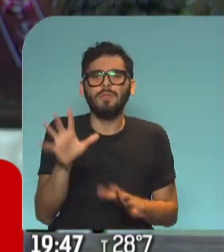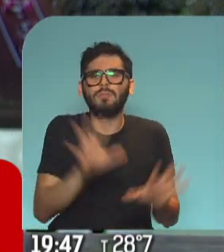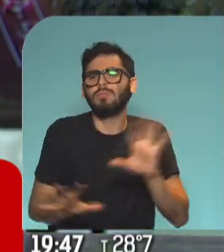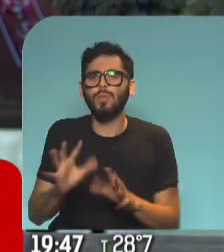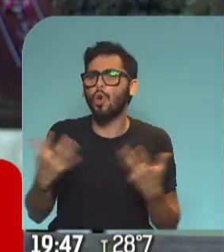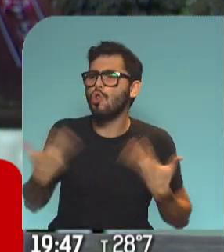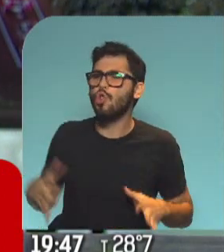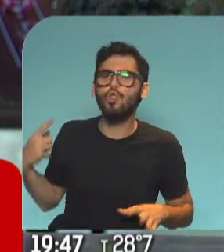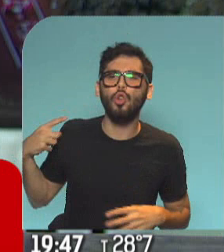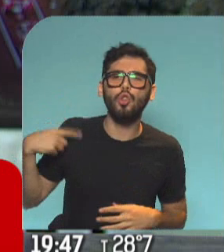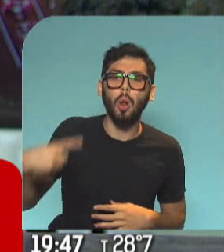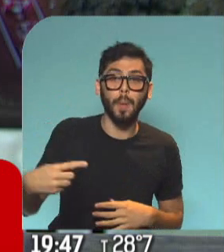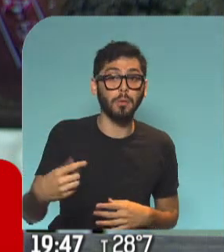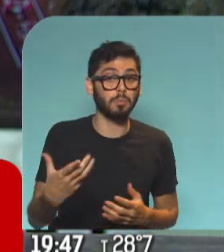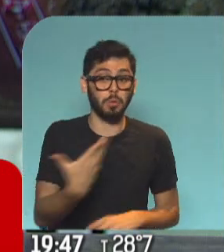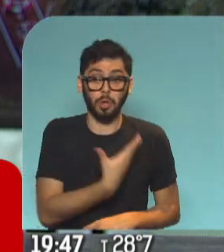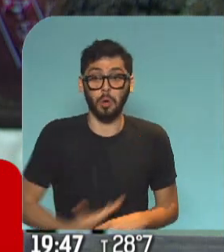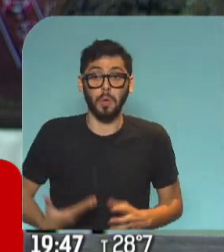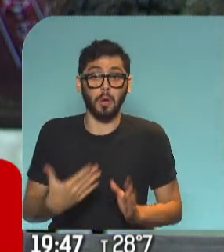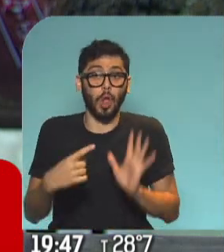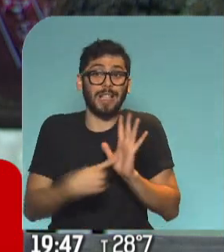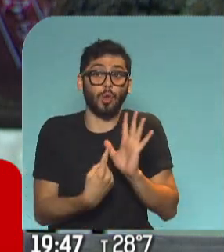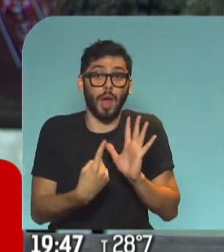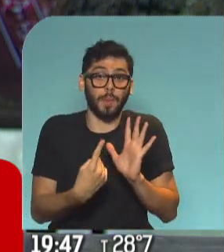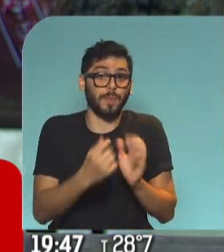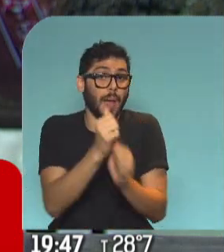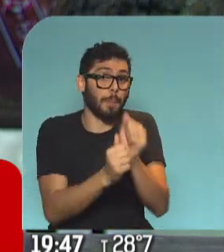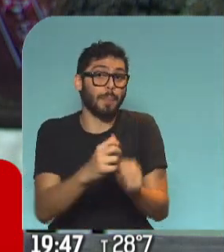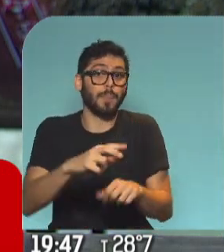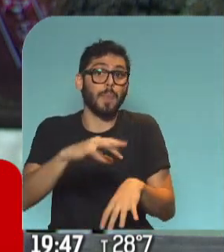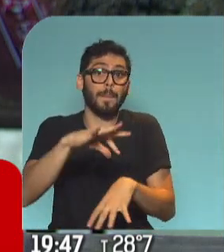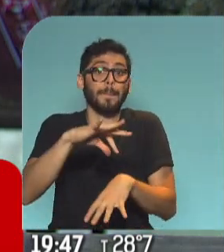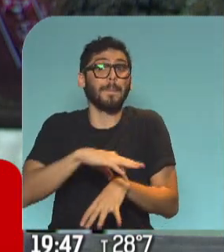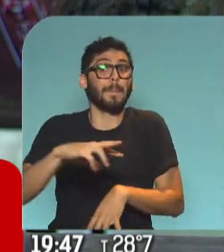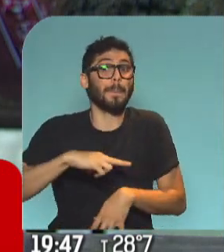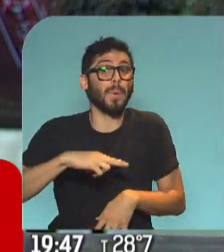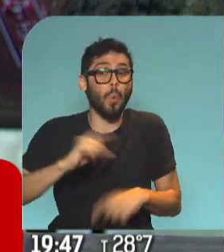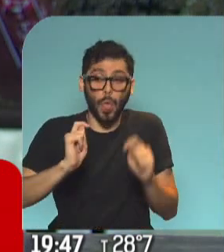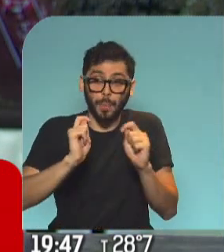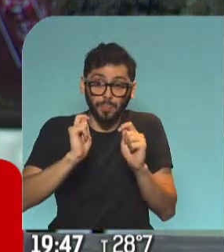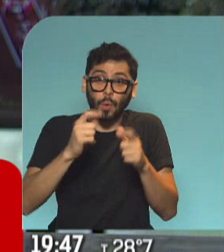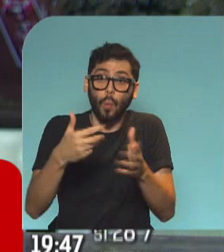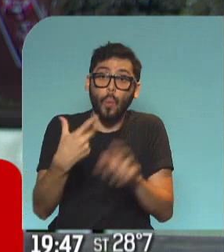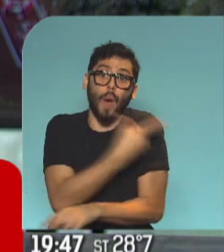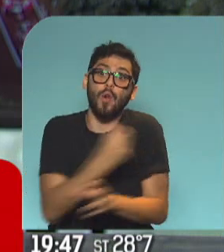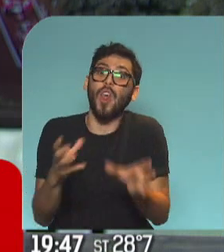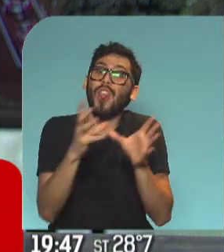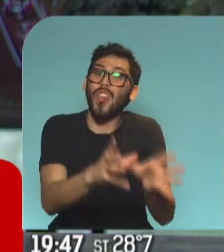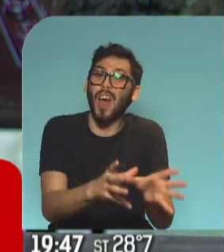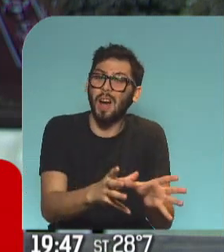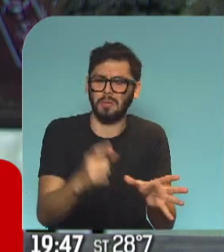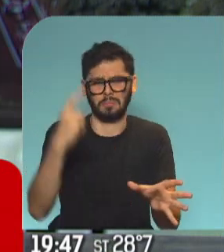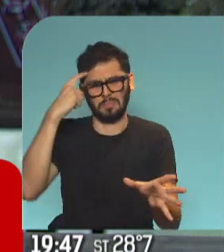acontecer, que el gobierno de la ciudad da partidas de vacunas a las empresas de medicina prepaga. Estamos ante una situación de pandemia, de